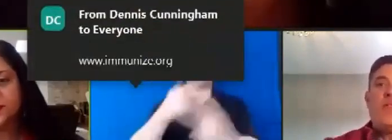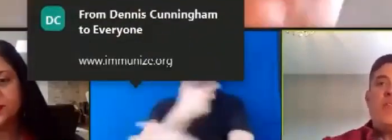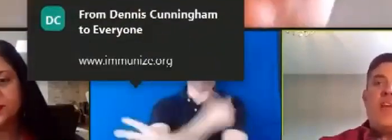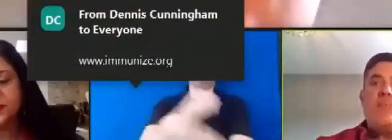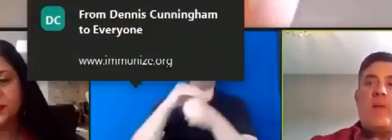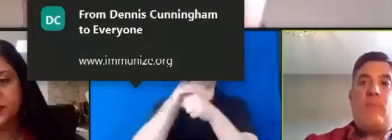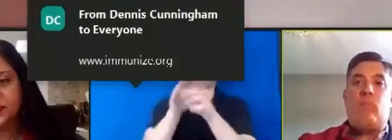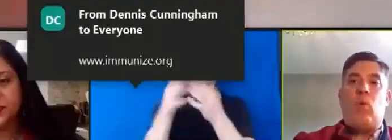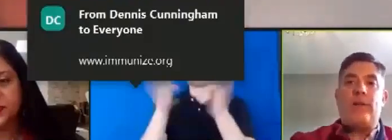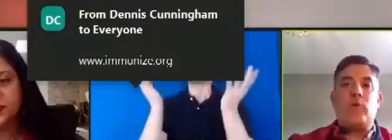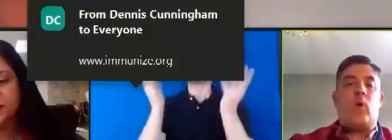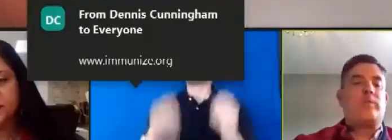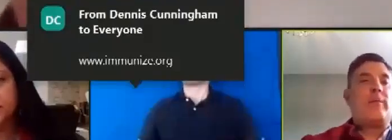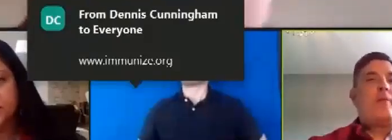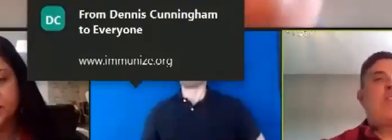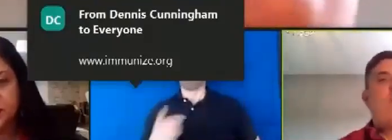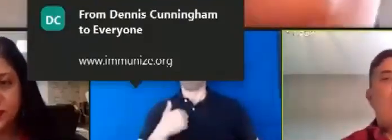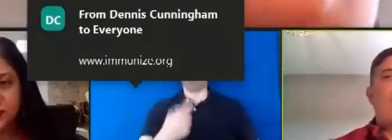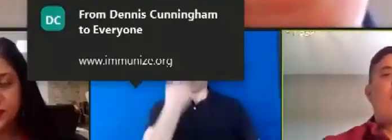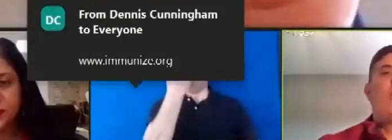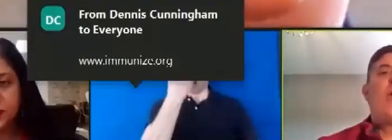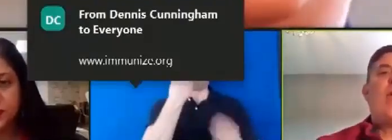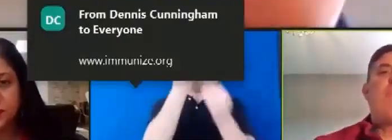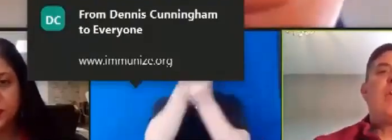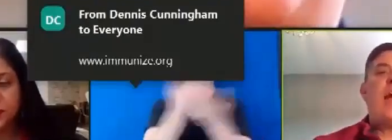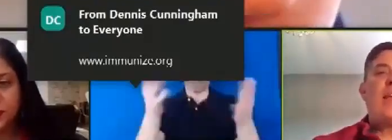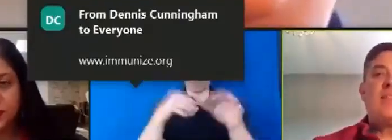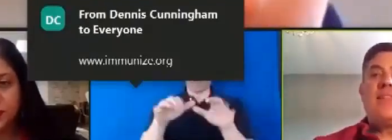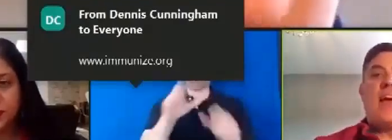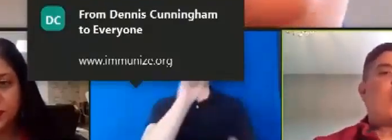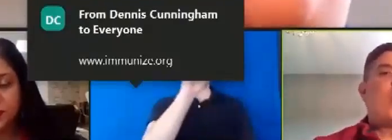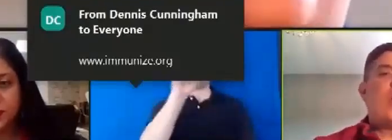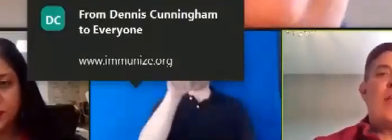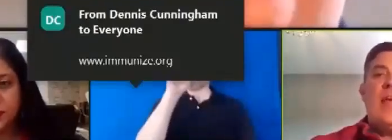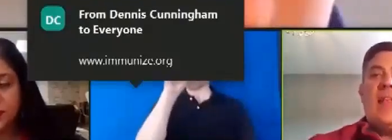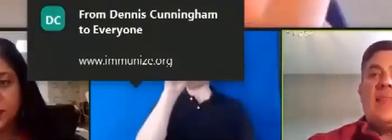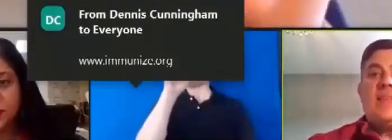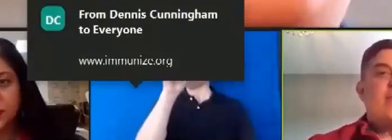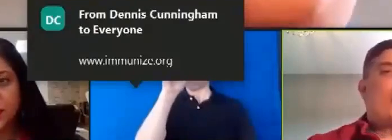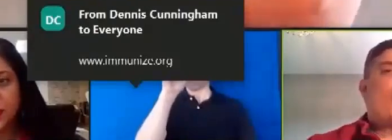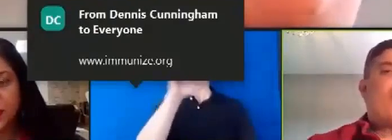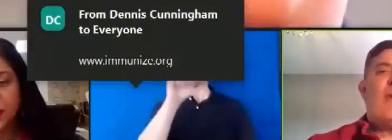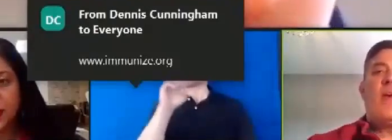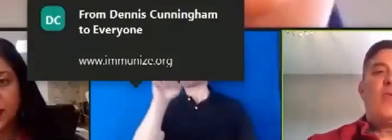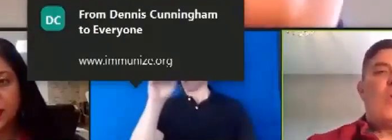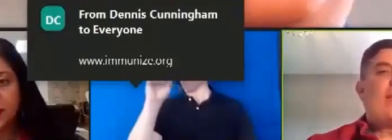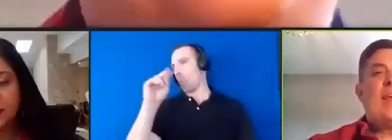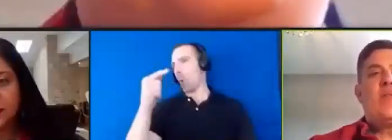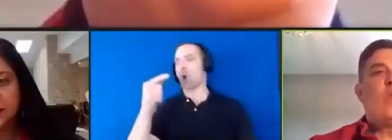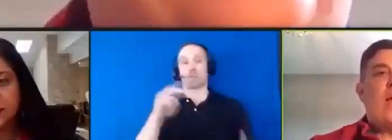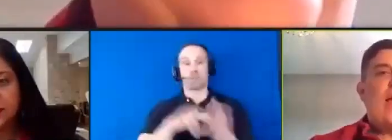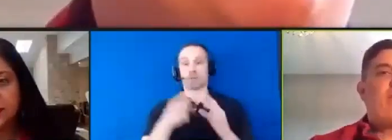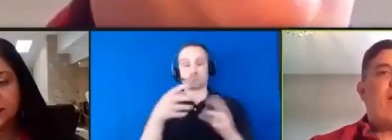aparte de esta reunión virtual a donde más pueden ir obtener esta información acerca de las vacunas